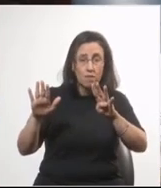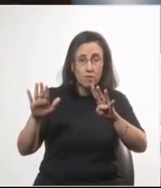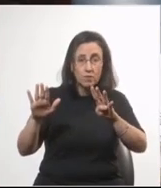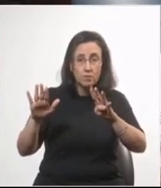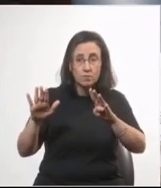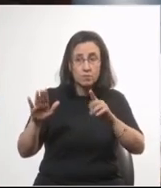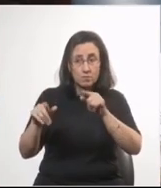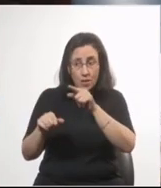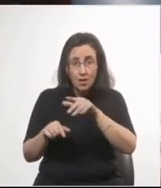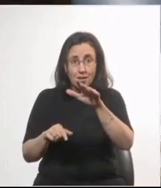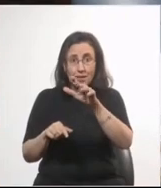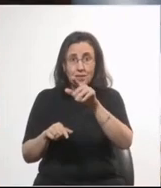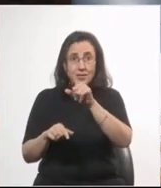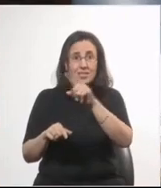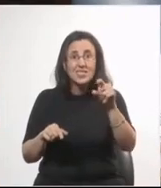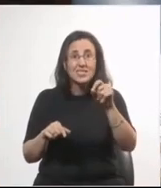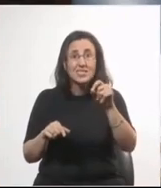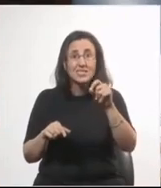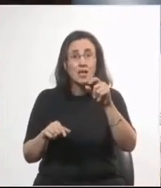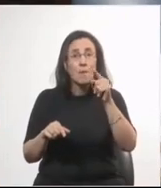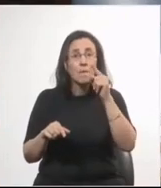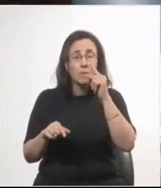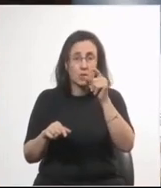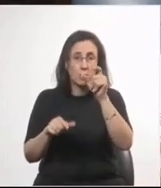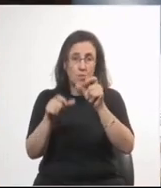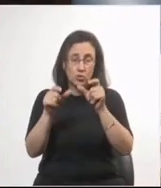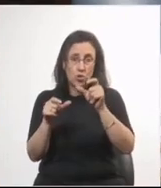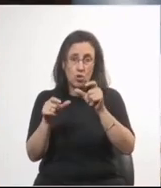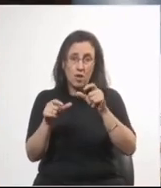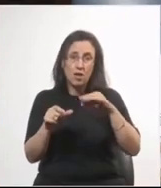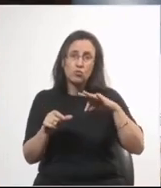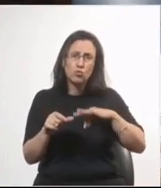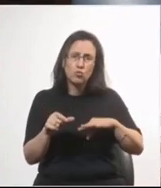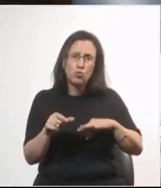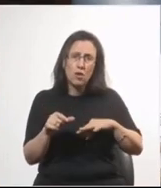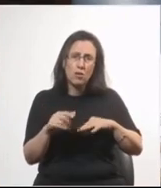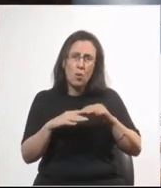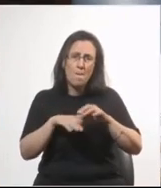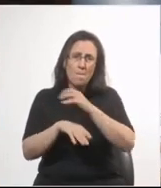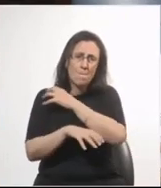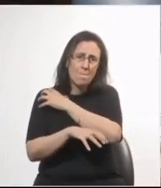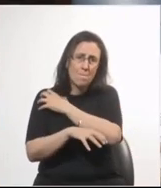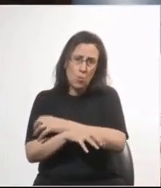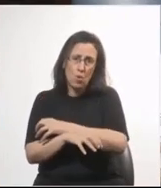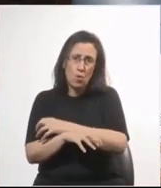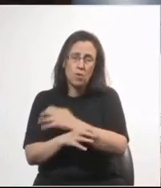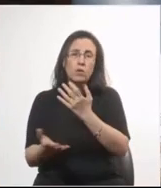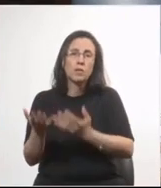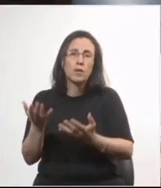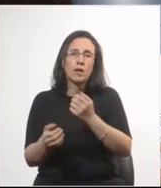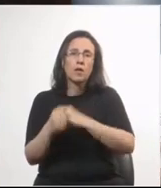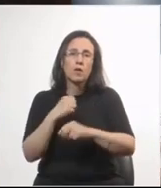y trabajadores con salarios sumergidos más que los que había en el 2019.